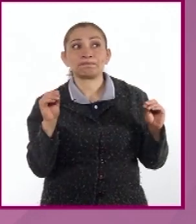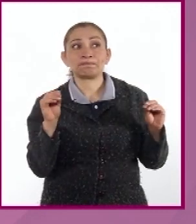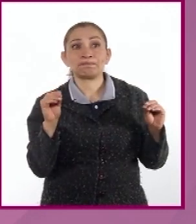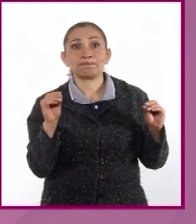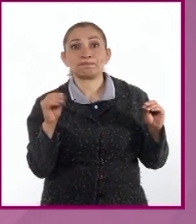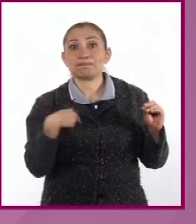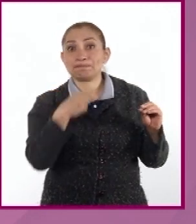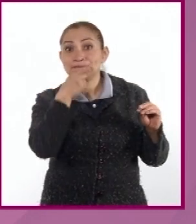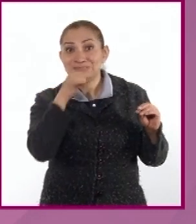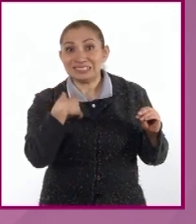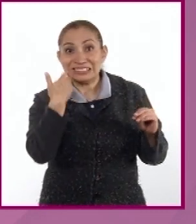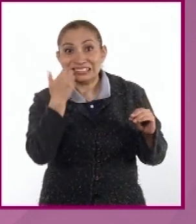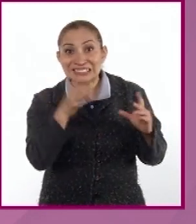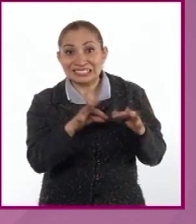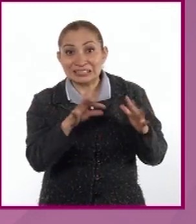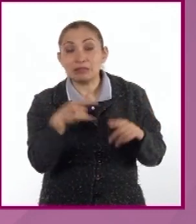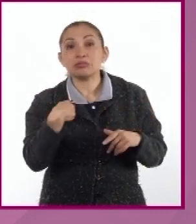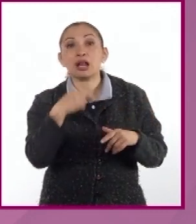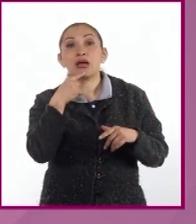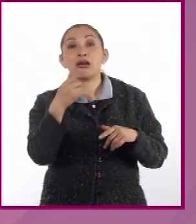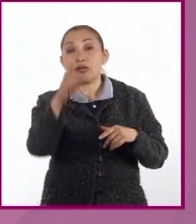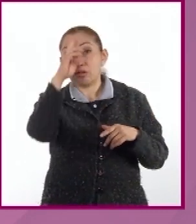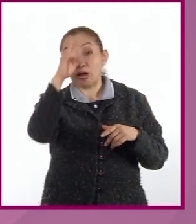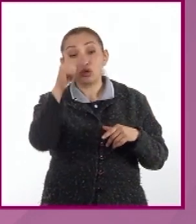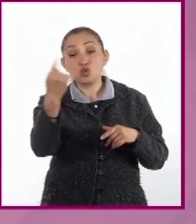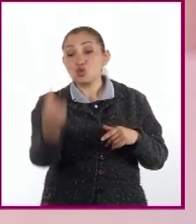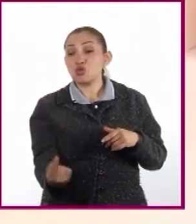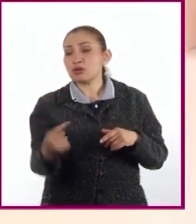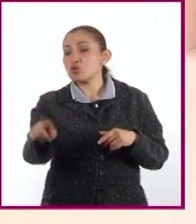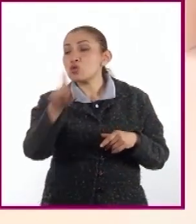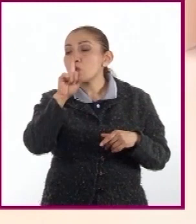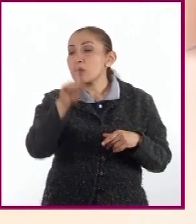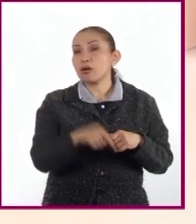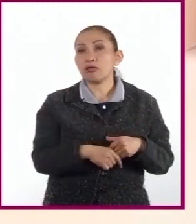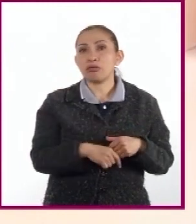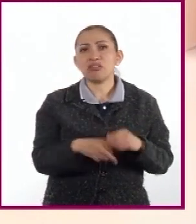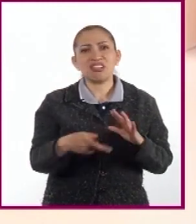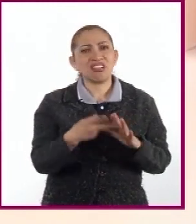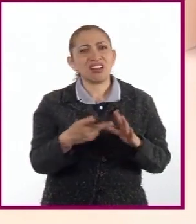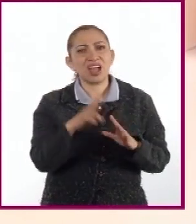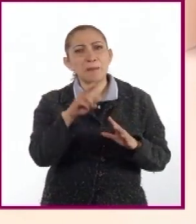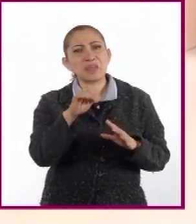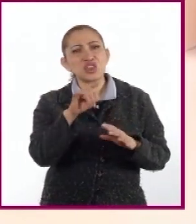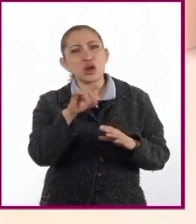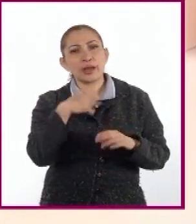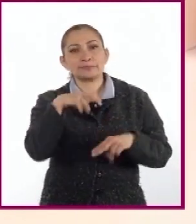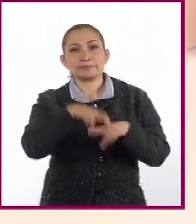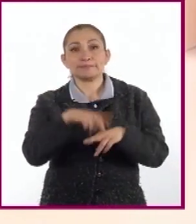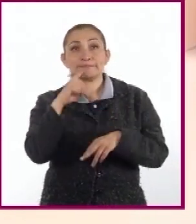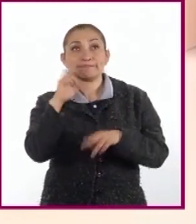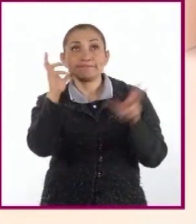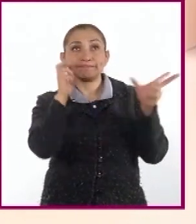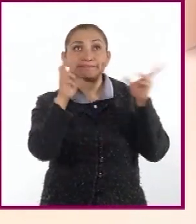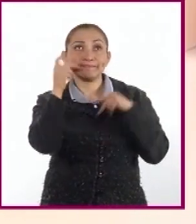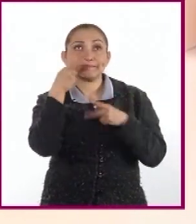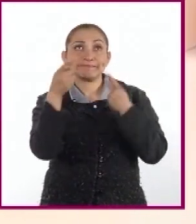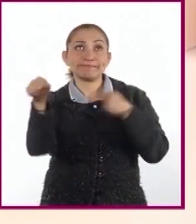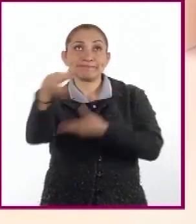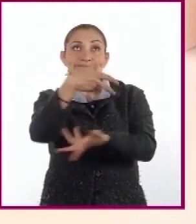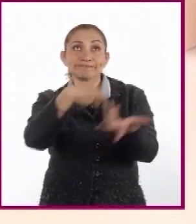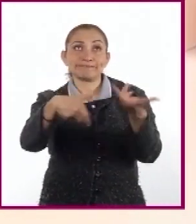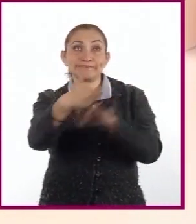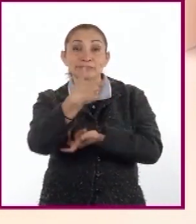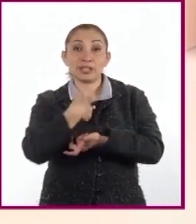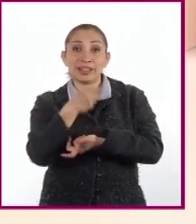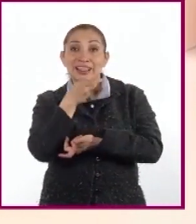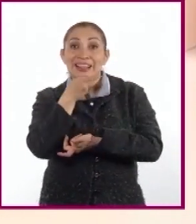no tenga nada que decir, sino porque es la menor de la familia. A menudo, Victoria está sentada escuchando la conversación, pero